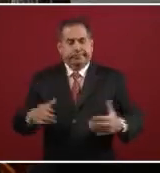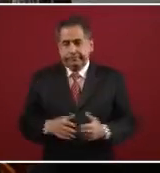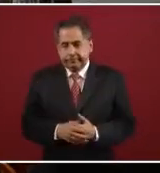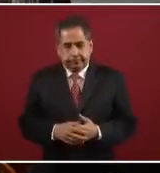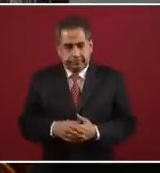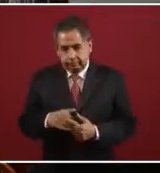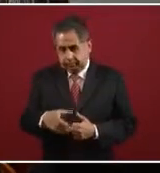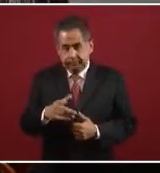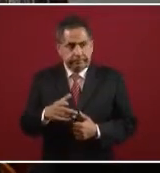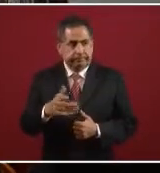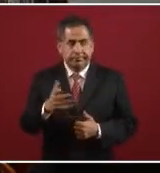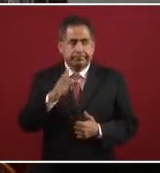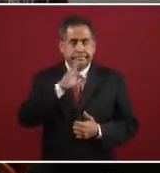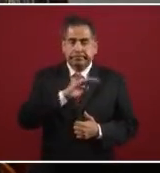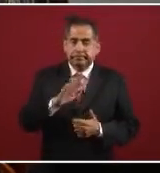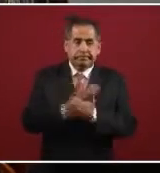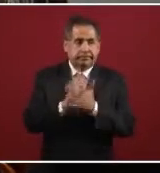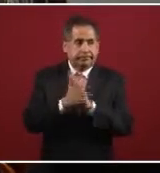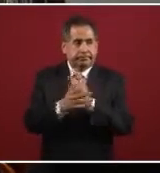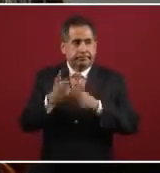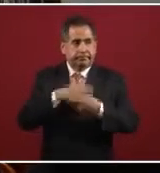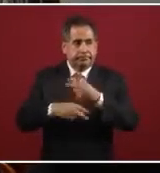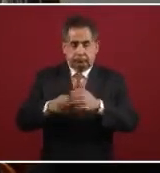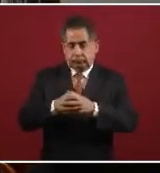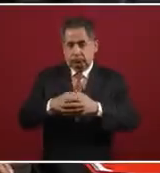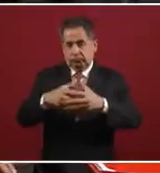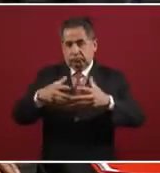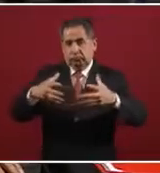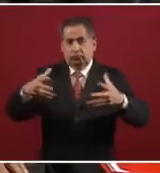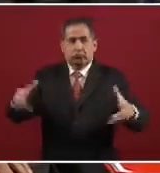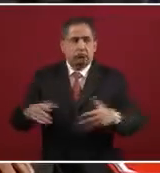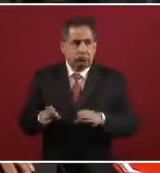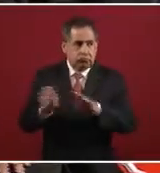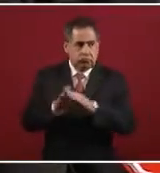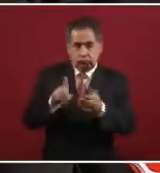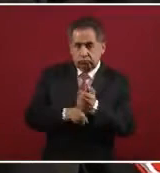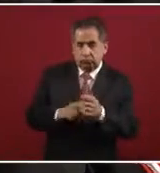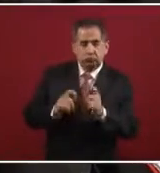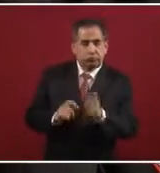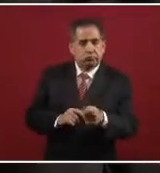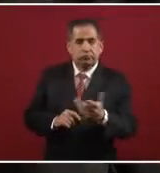avanzó mucho y hubieron estrategias, ya lo hemos